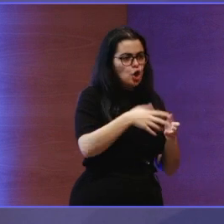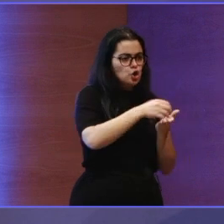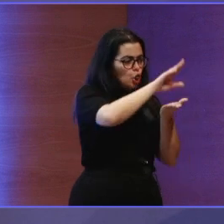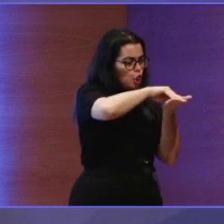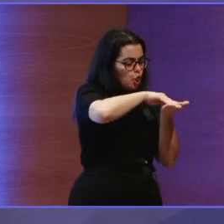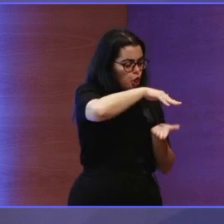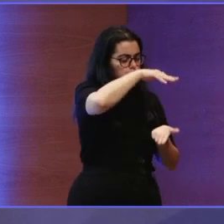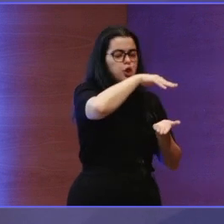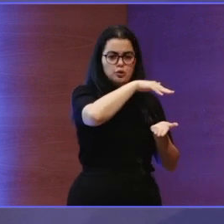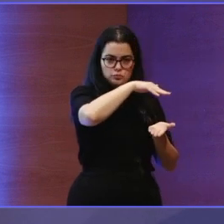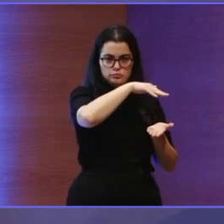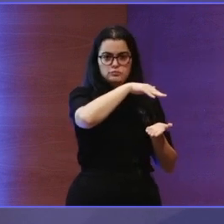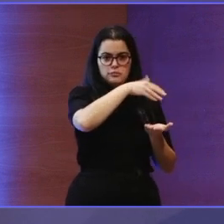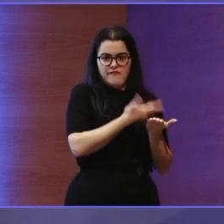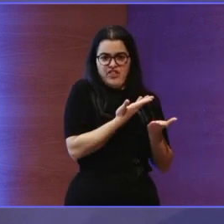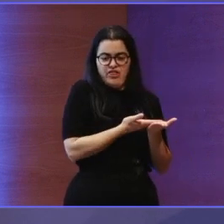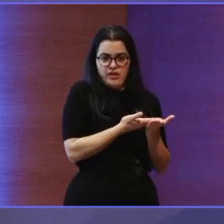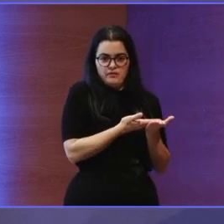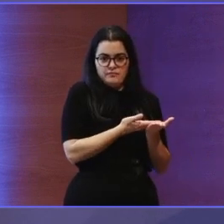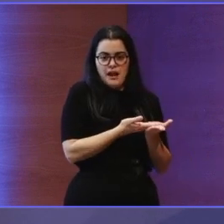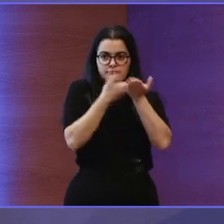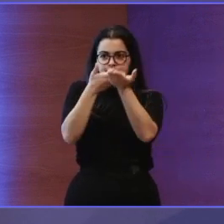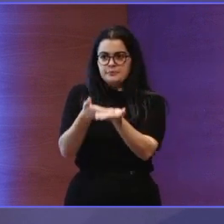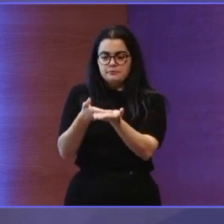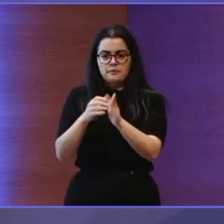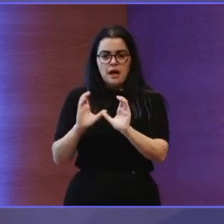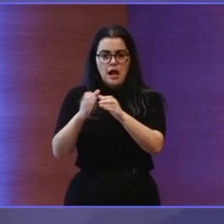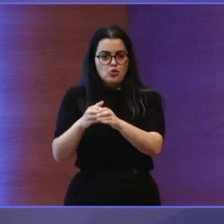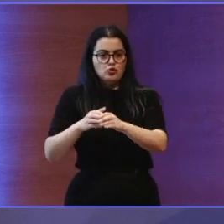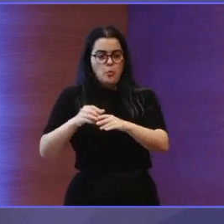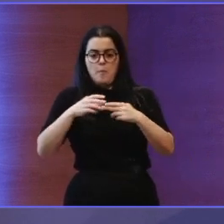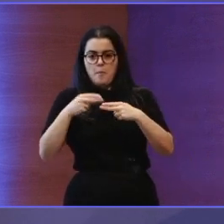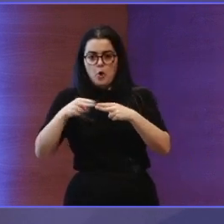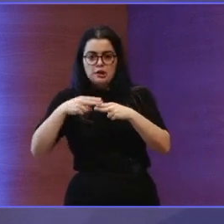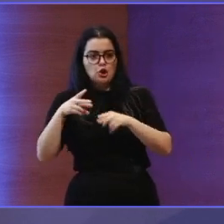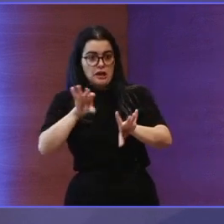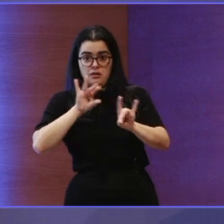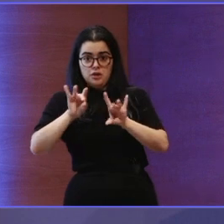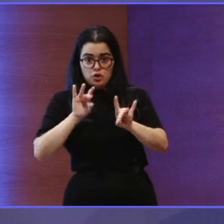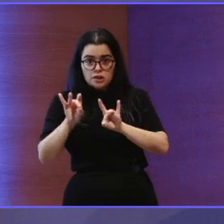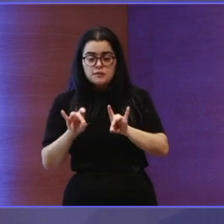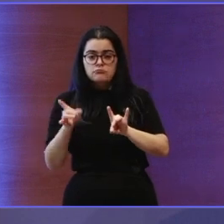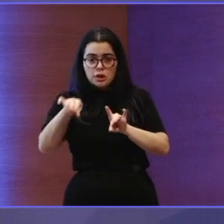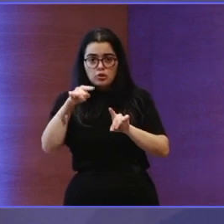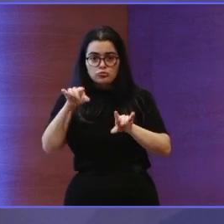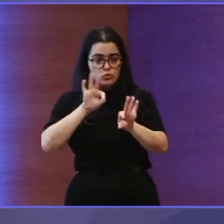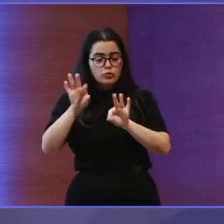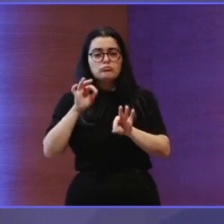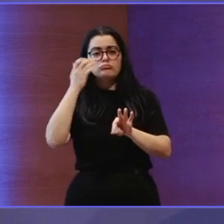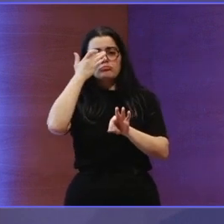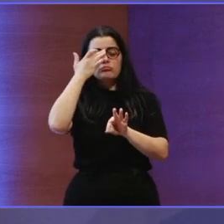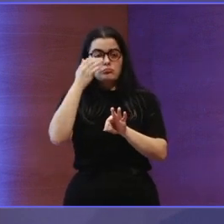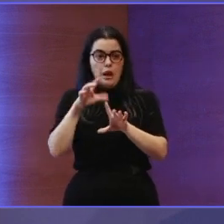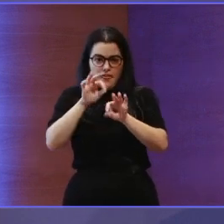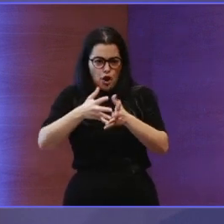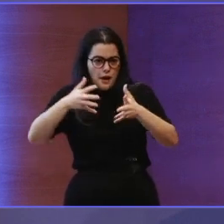evidencia llegue a la mesa de quienes Toma las decisiones y quienes tienen toman las grandes decisiones y quienes toman las pequeñas